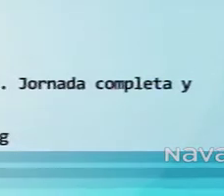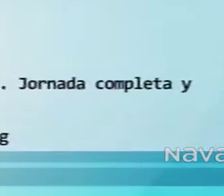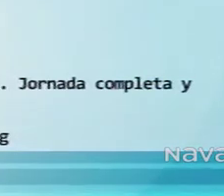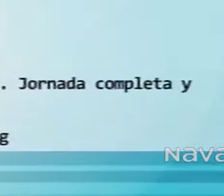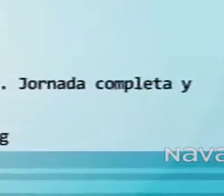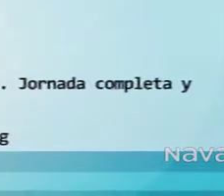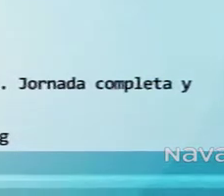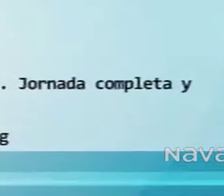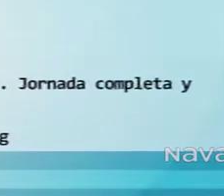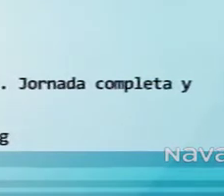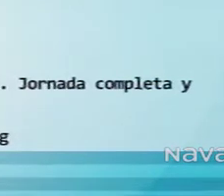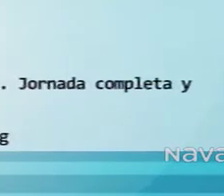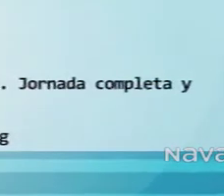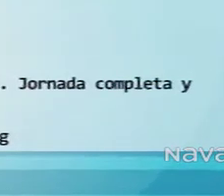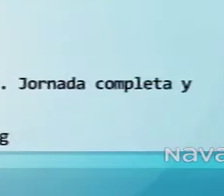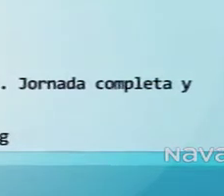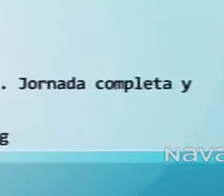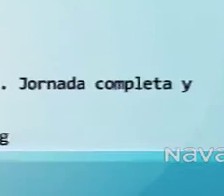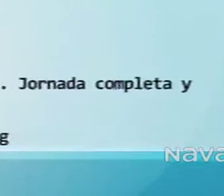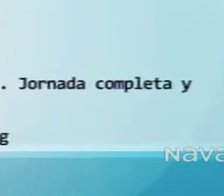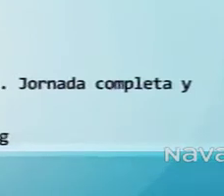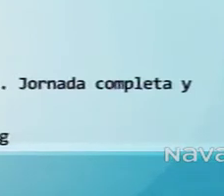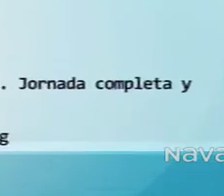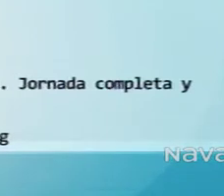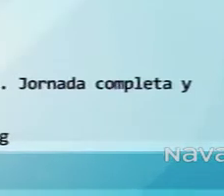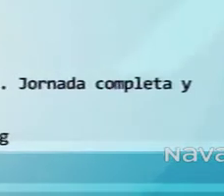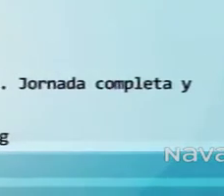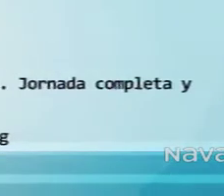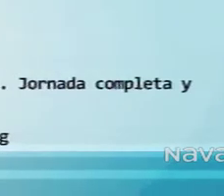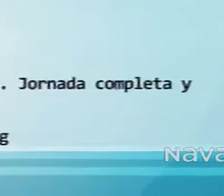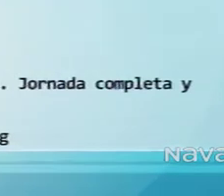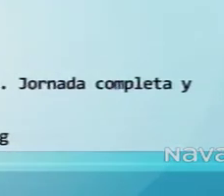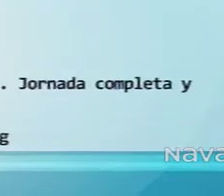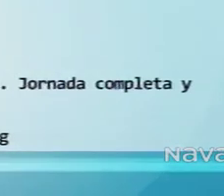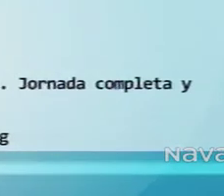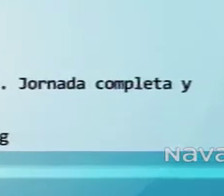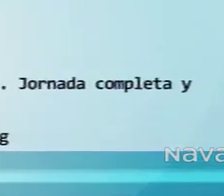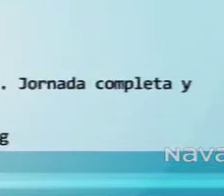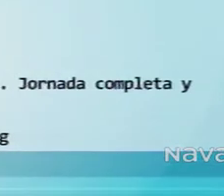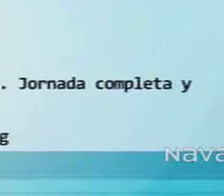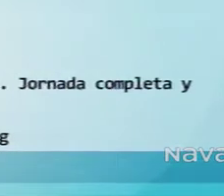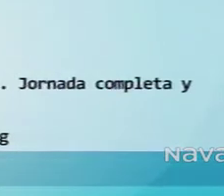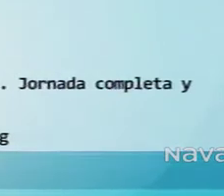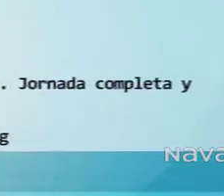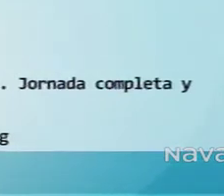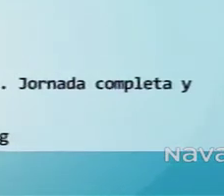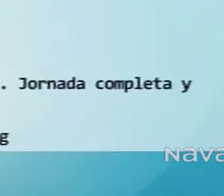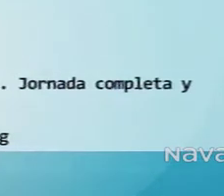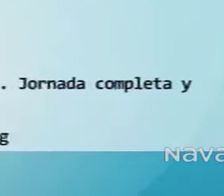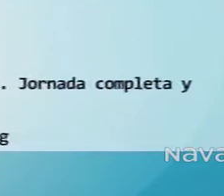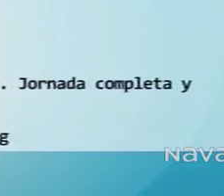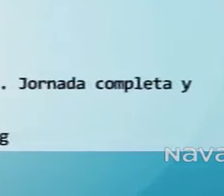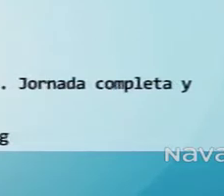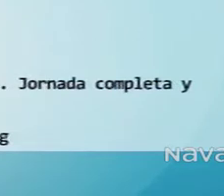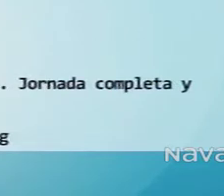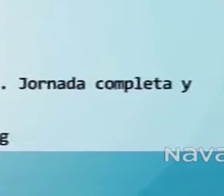Se ofrece un contrato inicial eventual a jornada completa o parcial. Puedes responder a la oferta en rrhh arroba